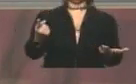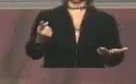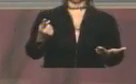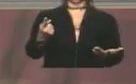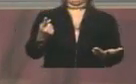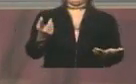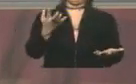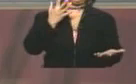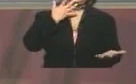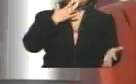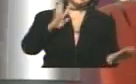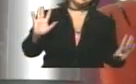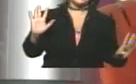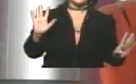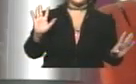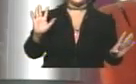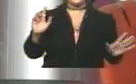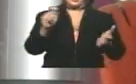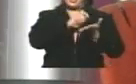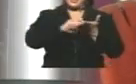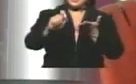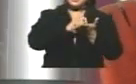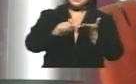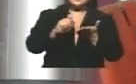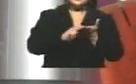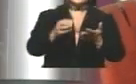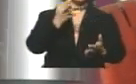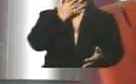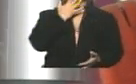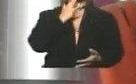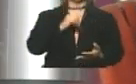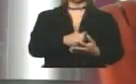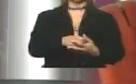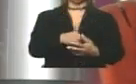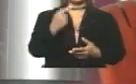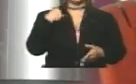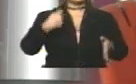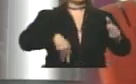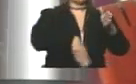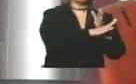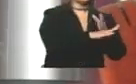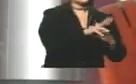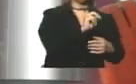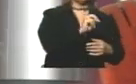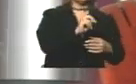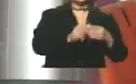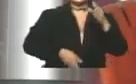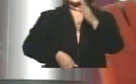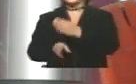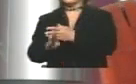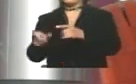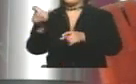ejemplo, como te decía yo, no es igual que la gente diga íbanos, que